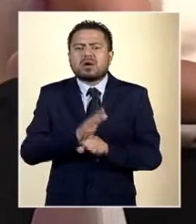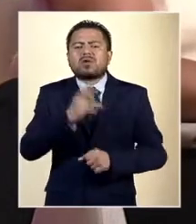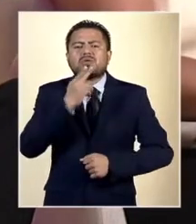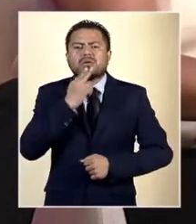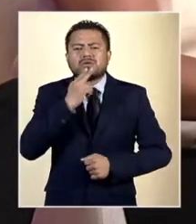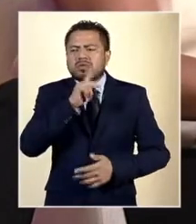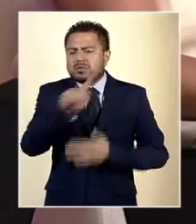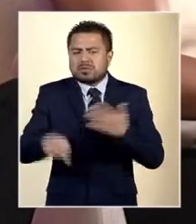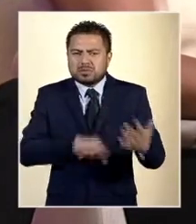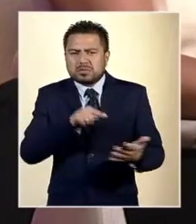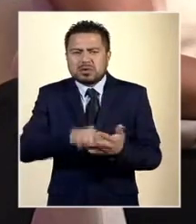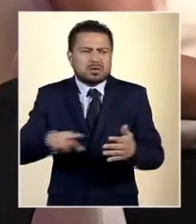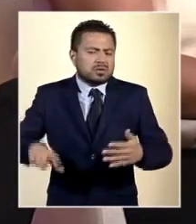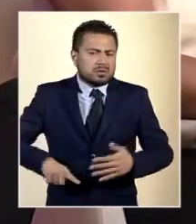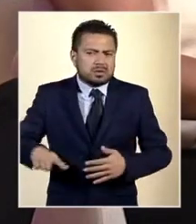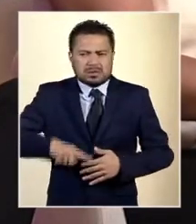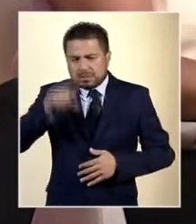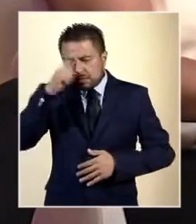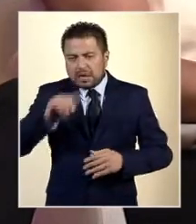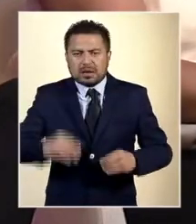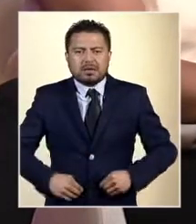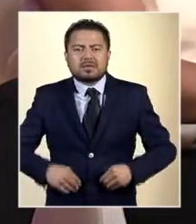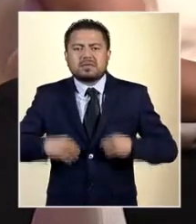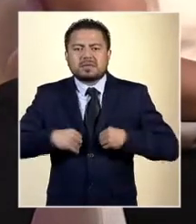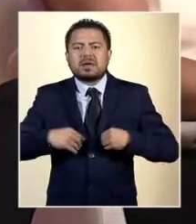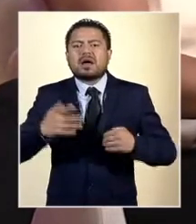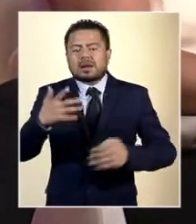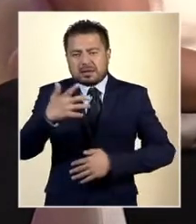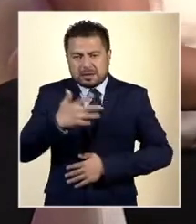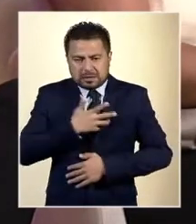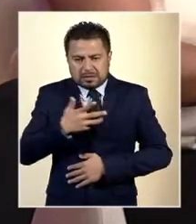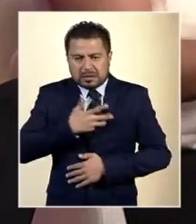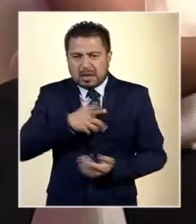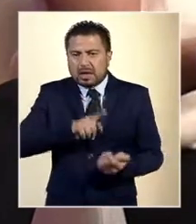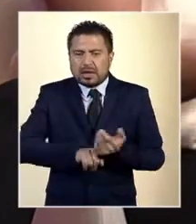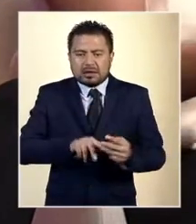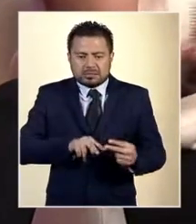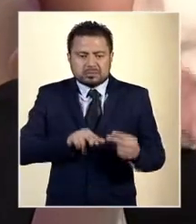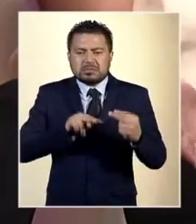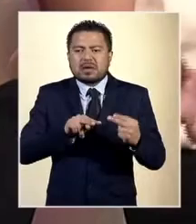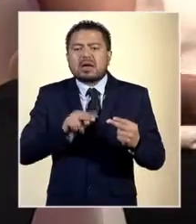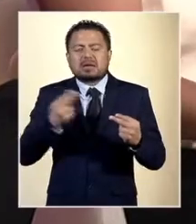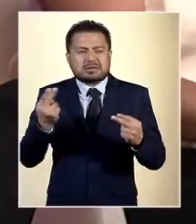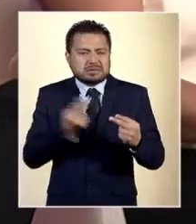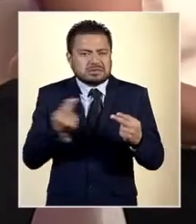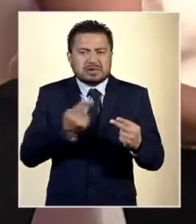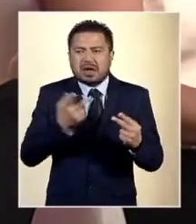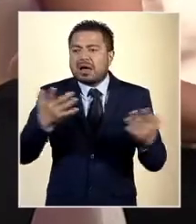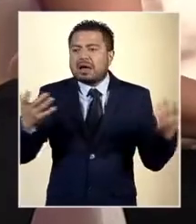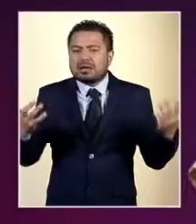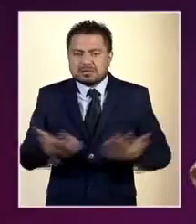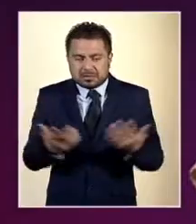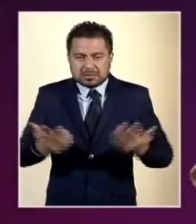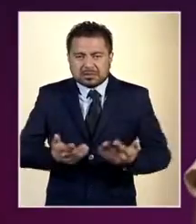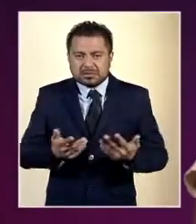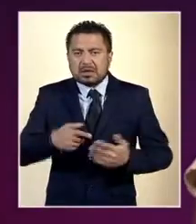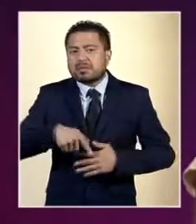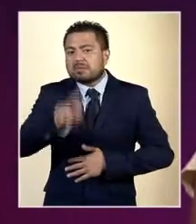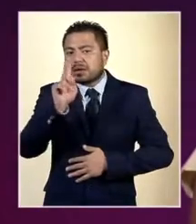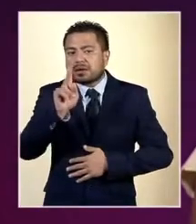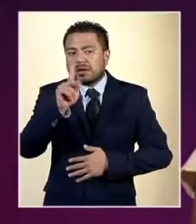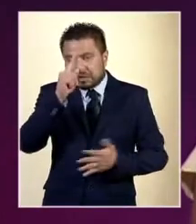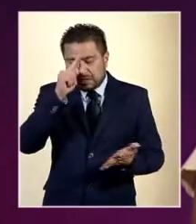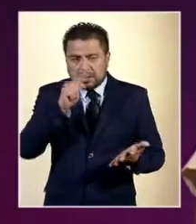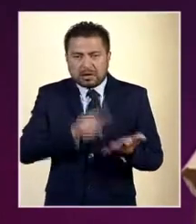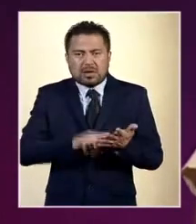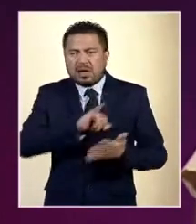el espacio público para vivir, el tenerse que ver en la necesidad de hacerlo, pero